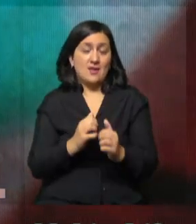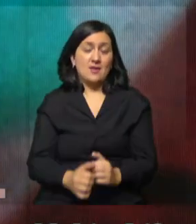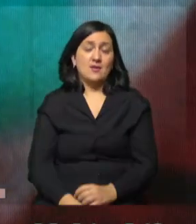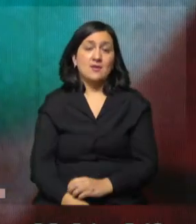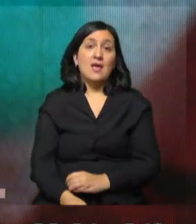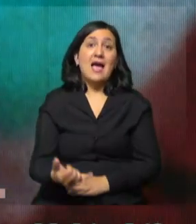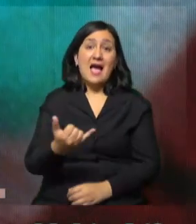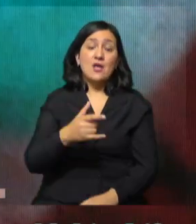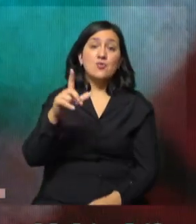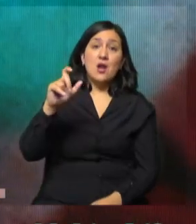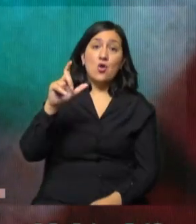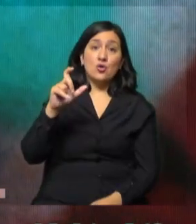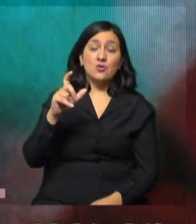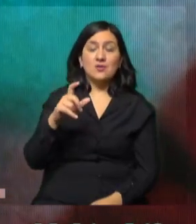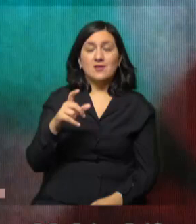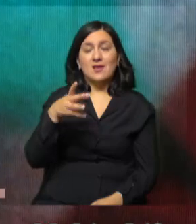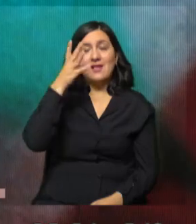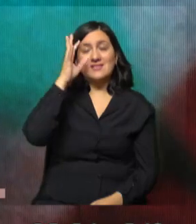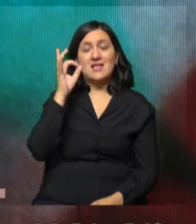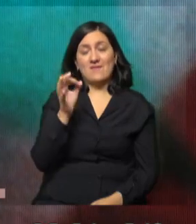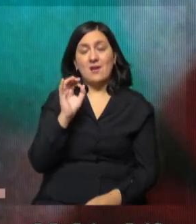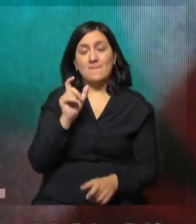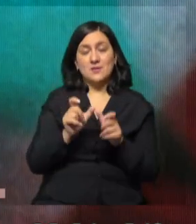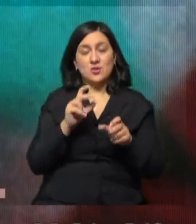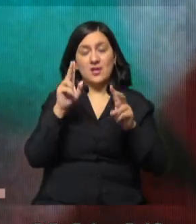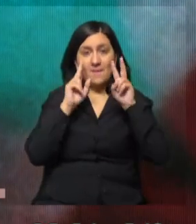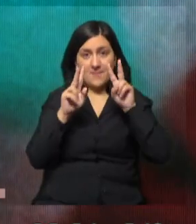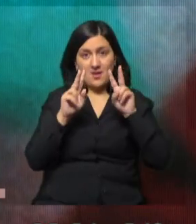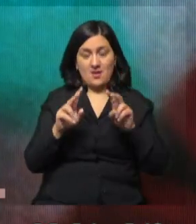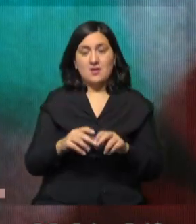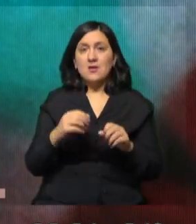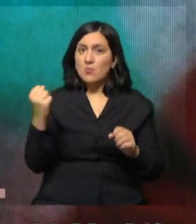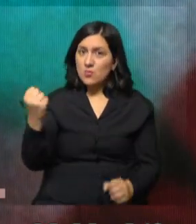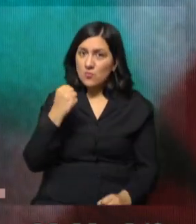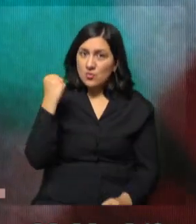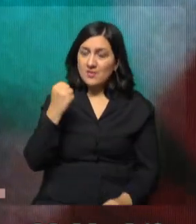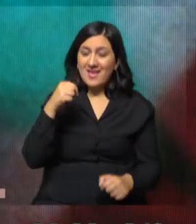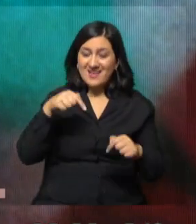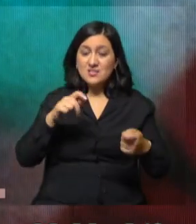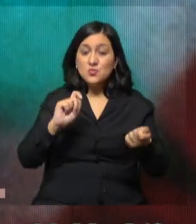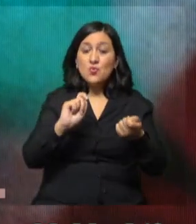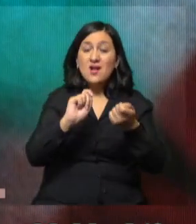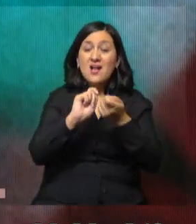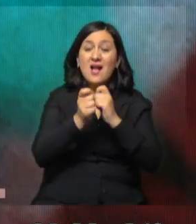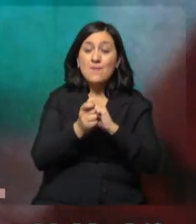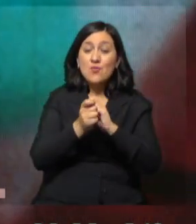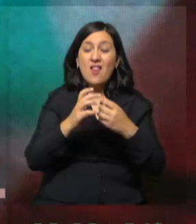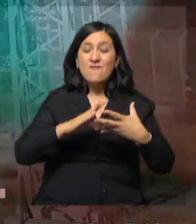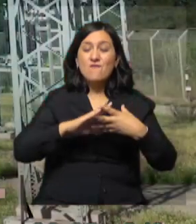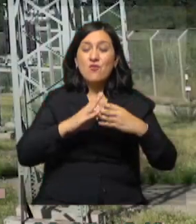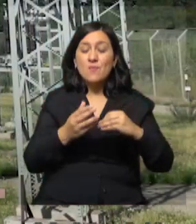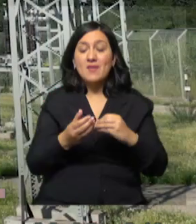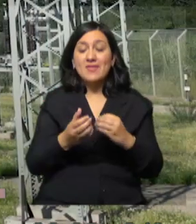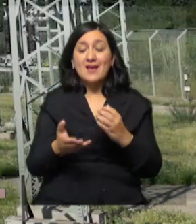saber el televidente, la audiencia, que es muy importante. Acá se hizo un cambio en la matriz energética,